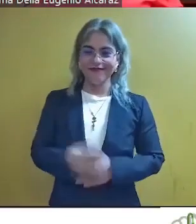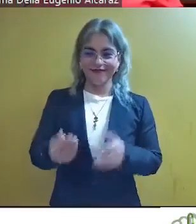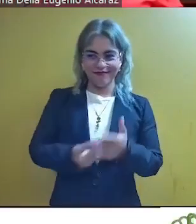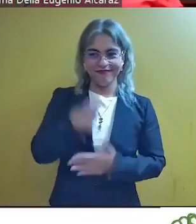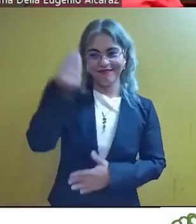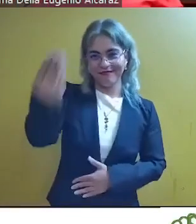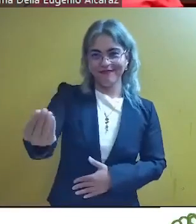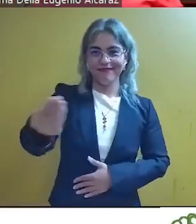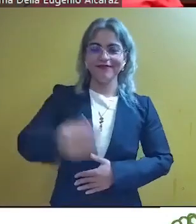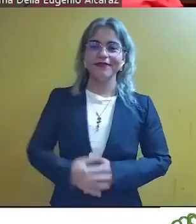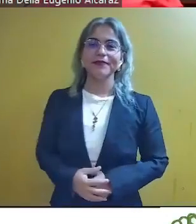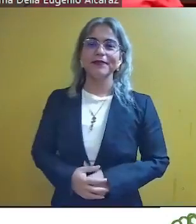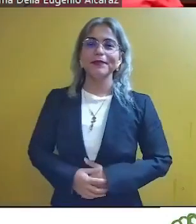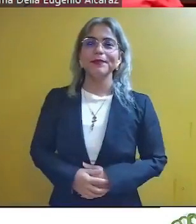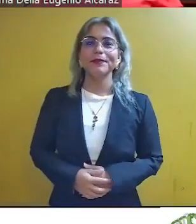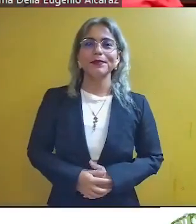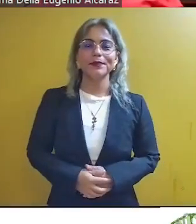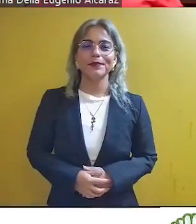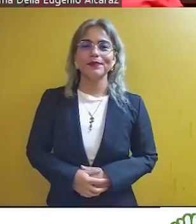corresponda.